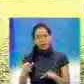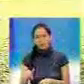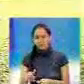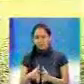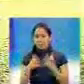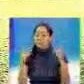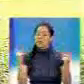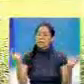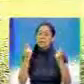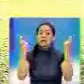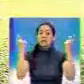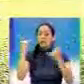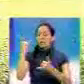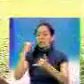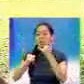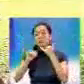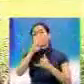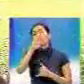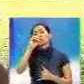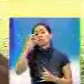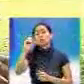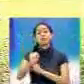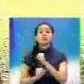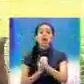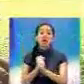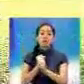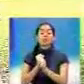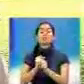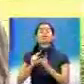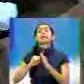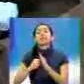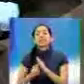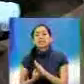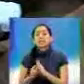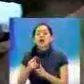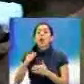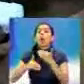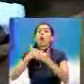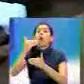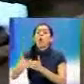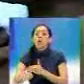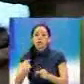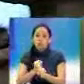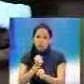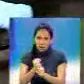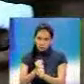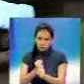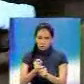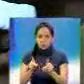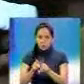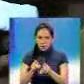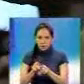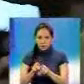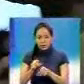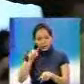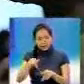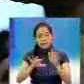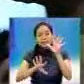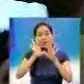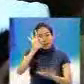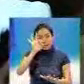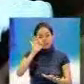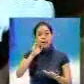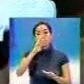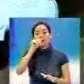que celebrar, un final de 400 años y el comienzo del otro. Un entierro descubierto en el 2002 puede